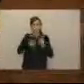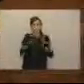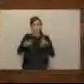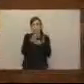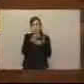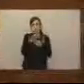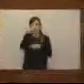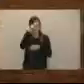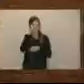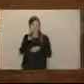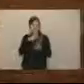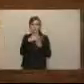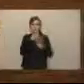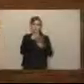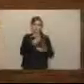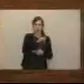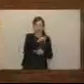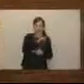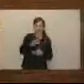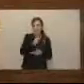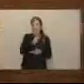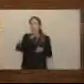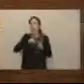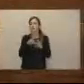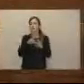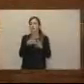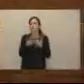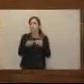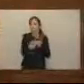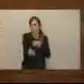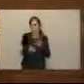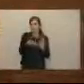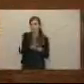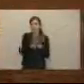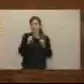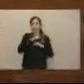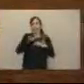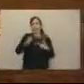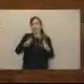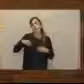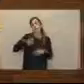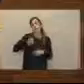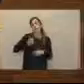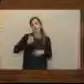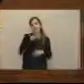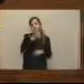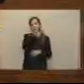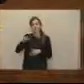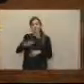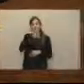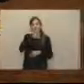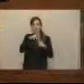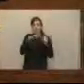la situación actual y futura del ERA, de las residencias para ancianos de Asturias. Más transparencia y mayor